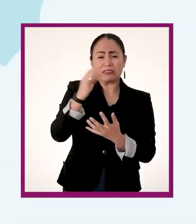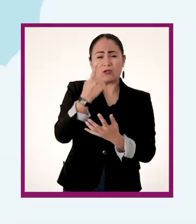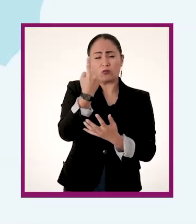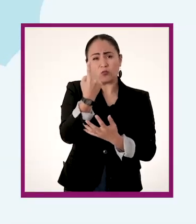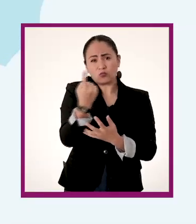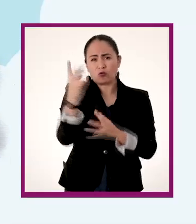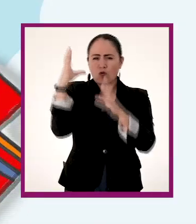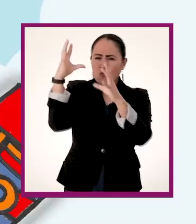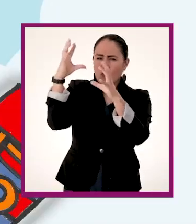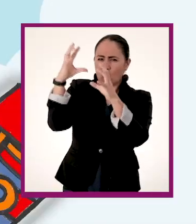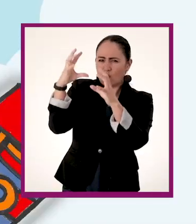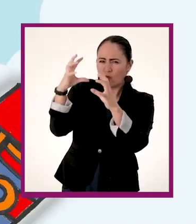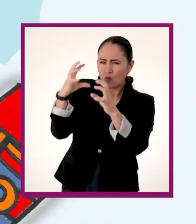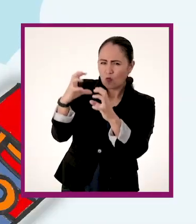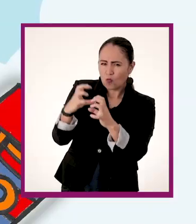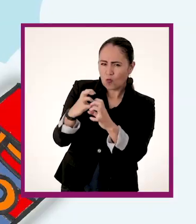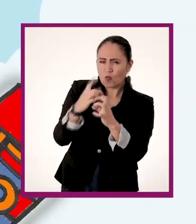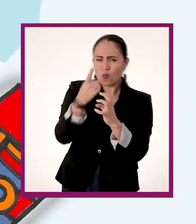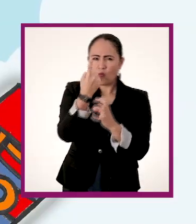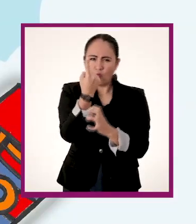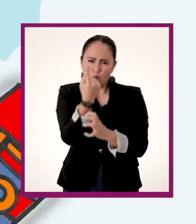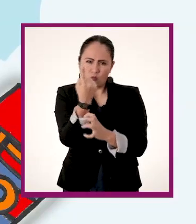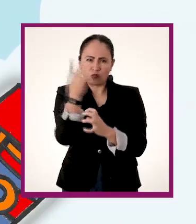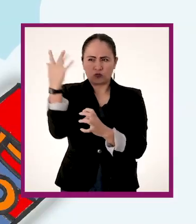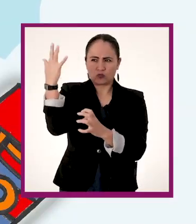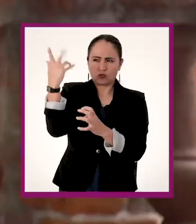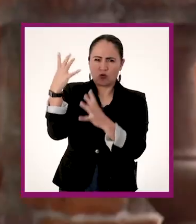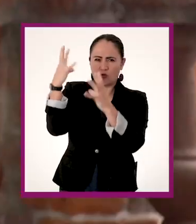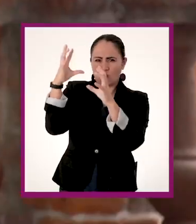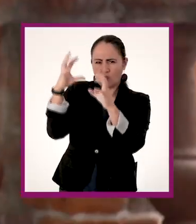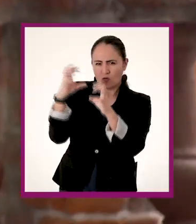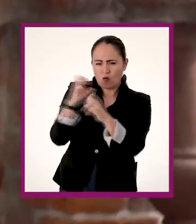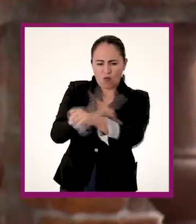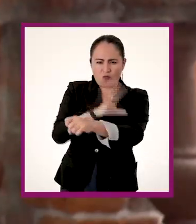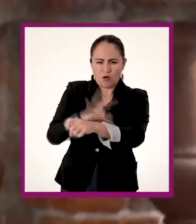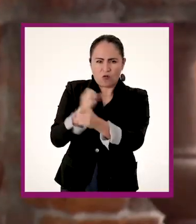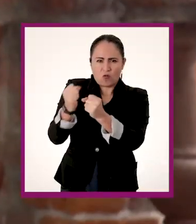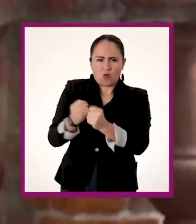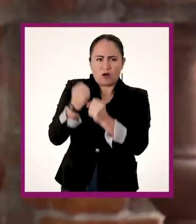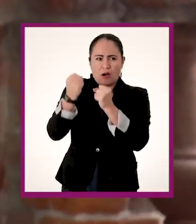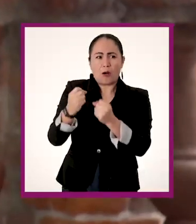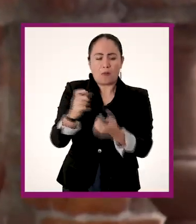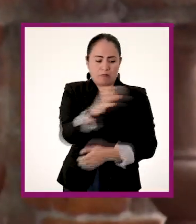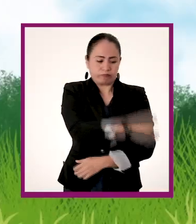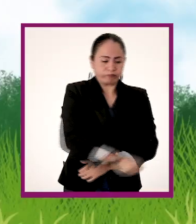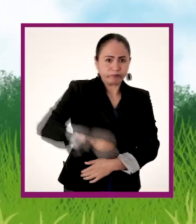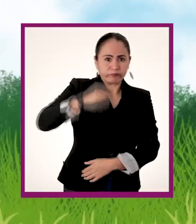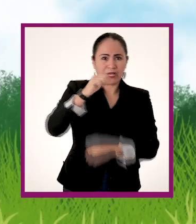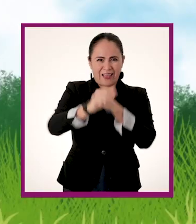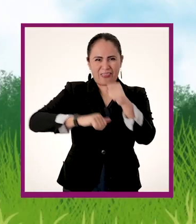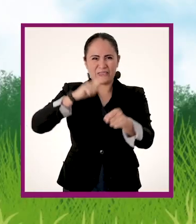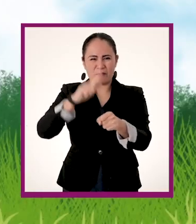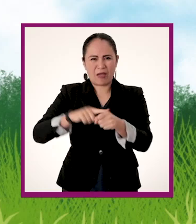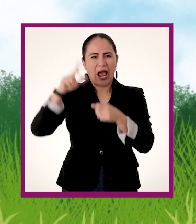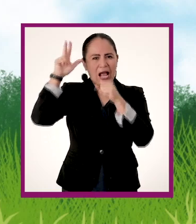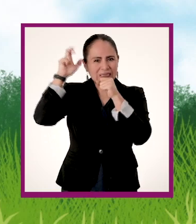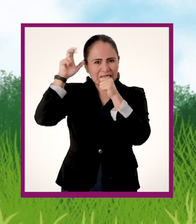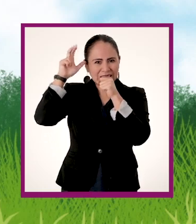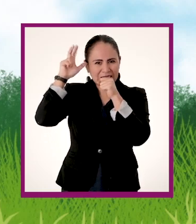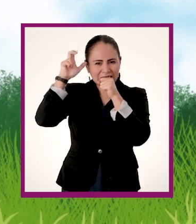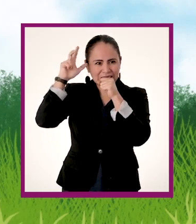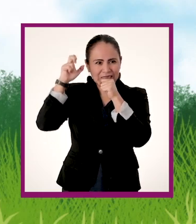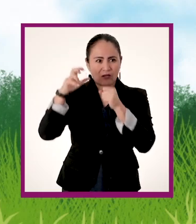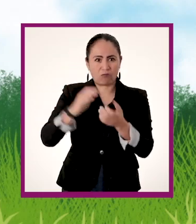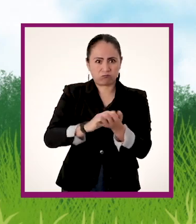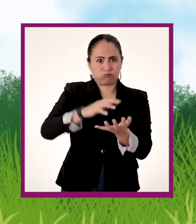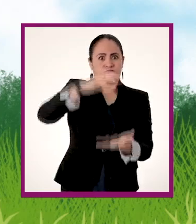de menoscabar y de reducir, ¿verdad? Y de debilitar uno de los soles. Y para hacerlo, tomó un